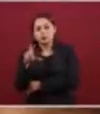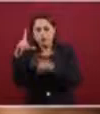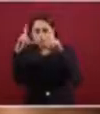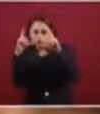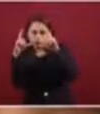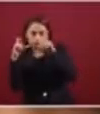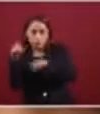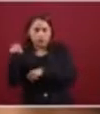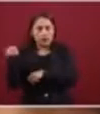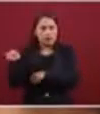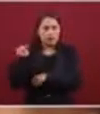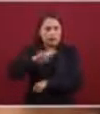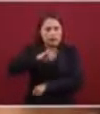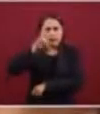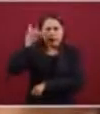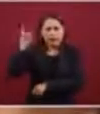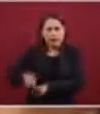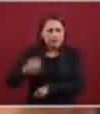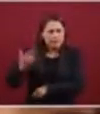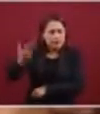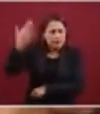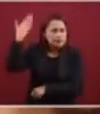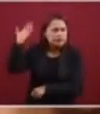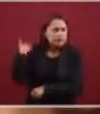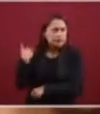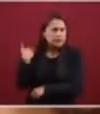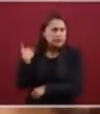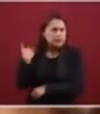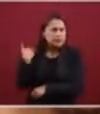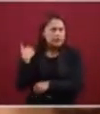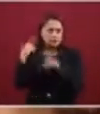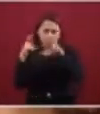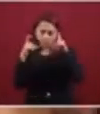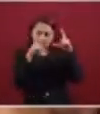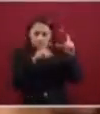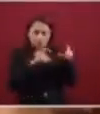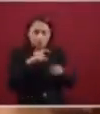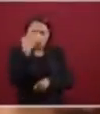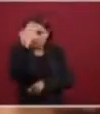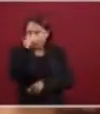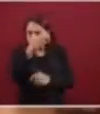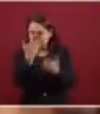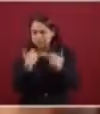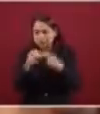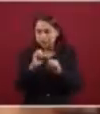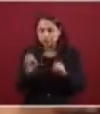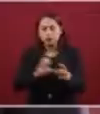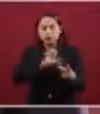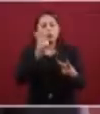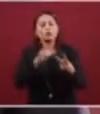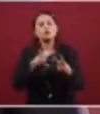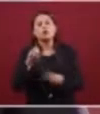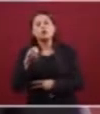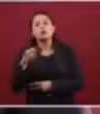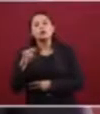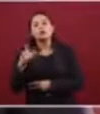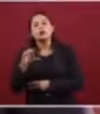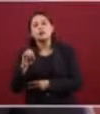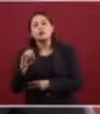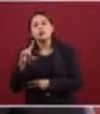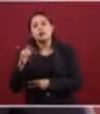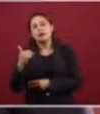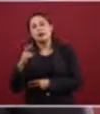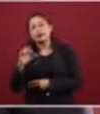haber ejercido jamás, sin haber tomado una cámara fotográfica. También señalan a Domingo Garcilaso,